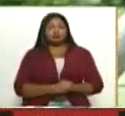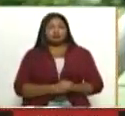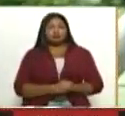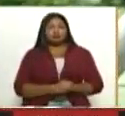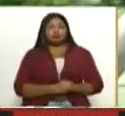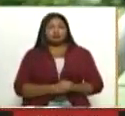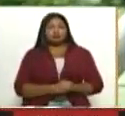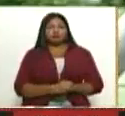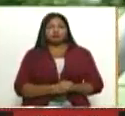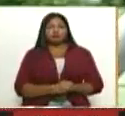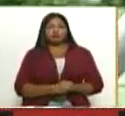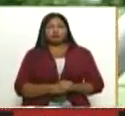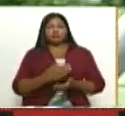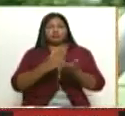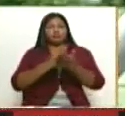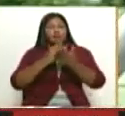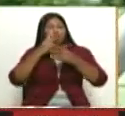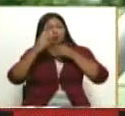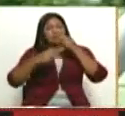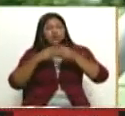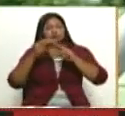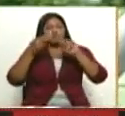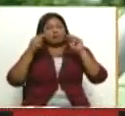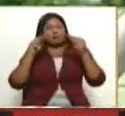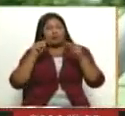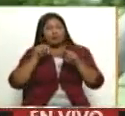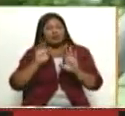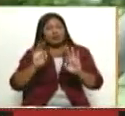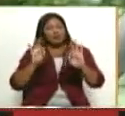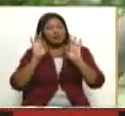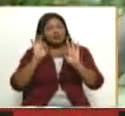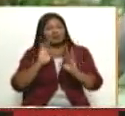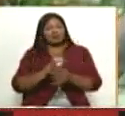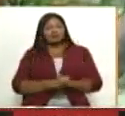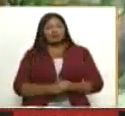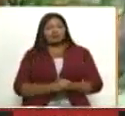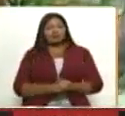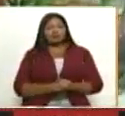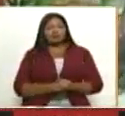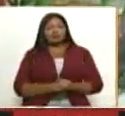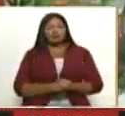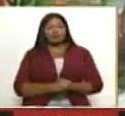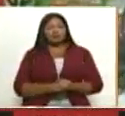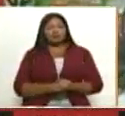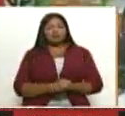Siempre los procesos de paz, y este en particular, ha tenido,